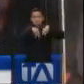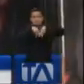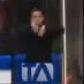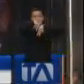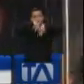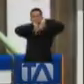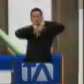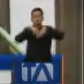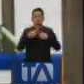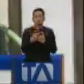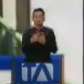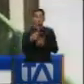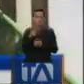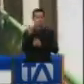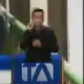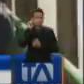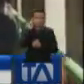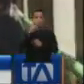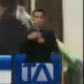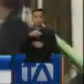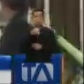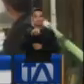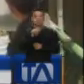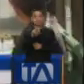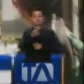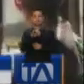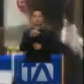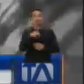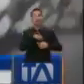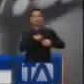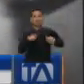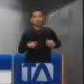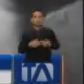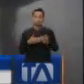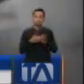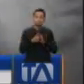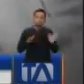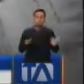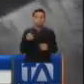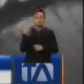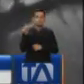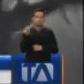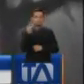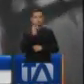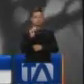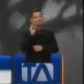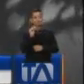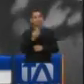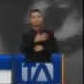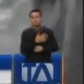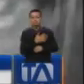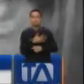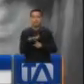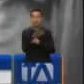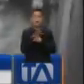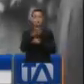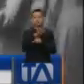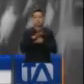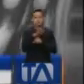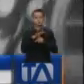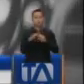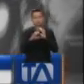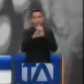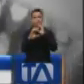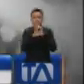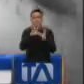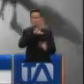María, como llamaremos a esta mujer que nos abre su corazón para contarnos su desgarradora historia sobre acoso sexual en el